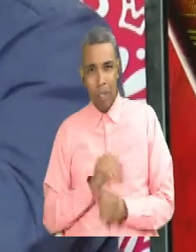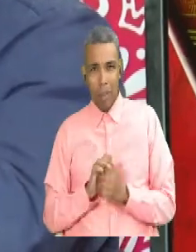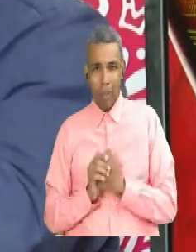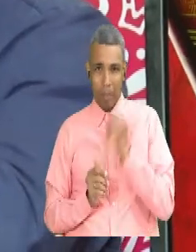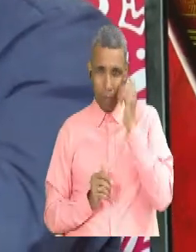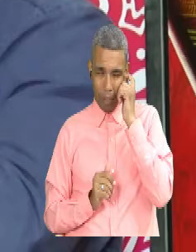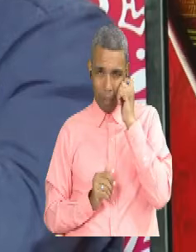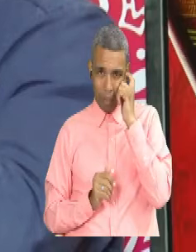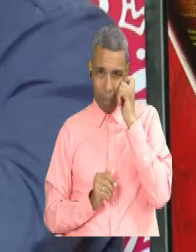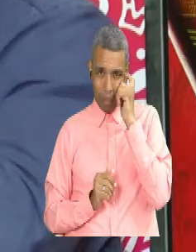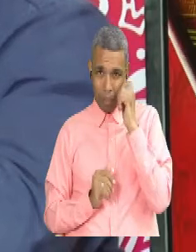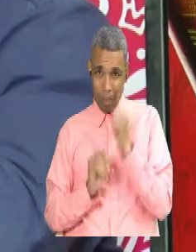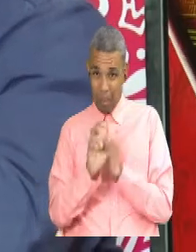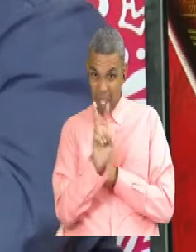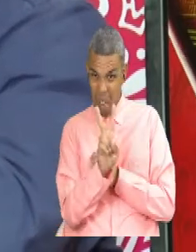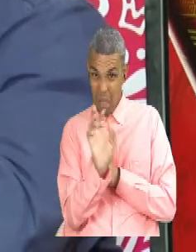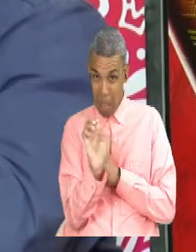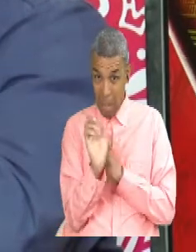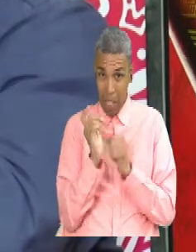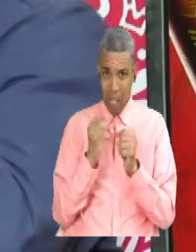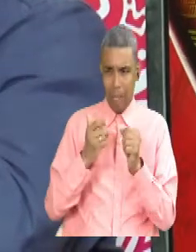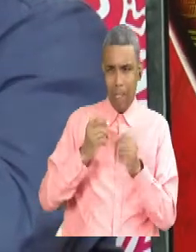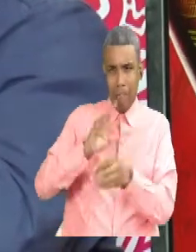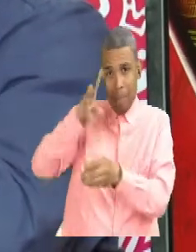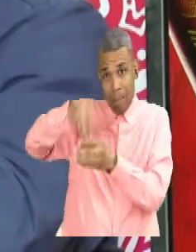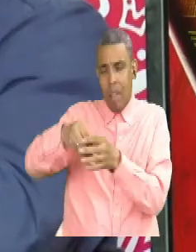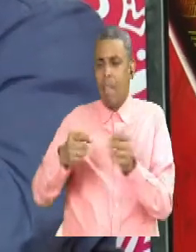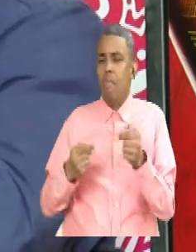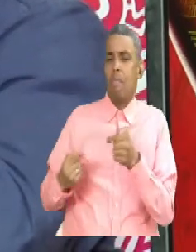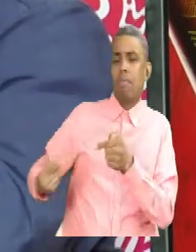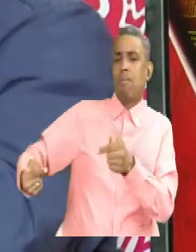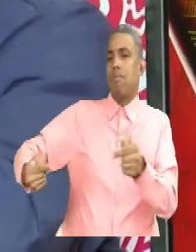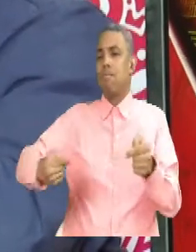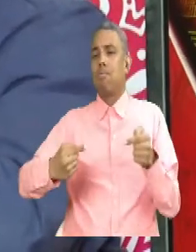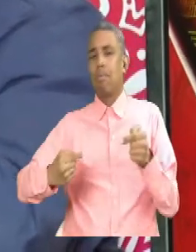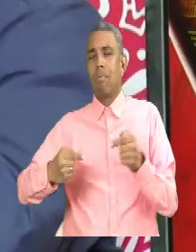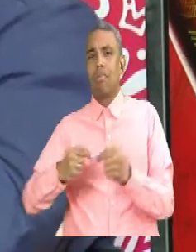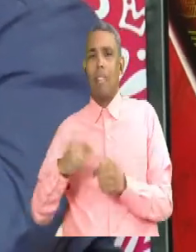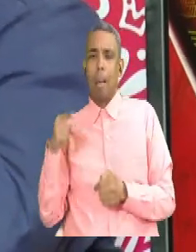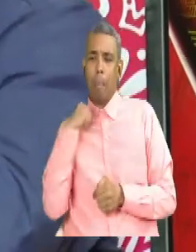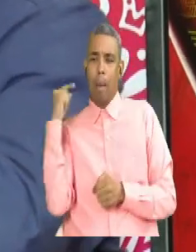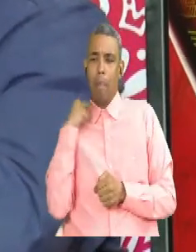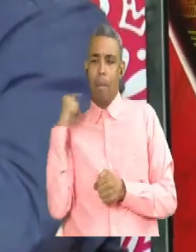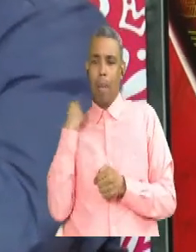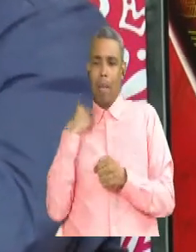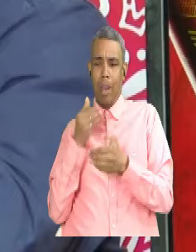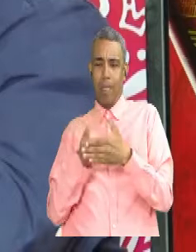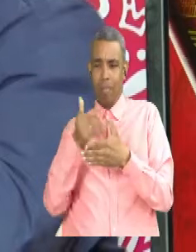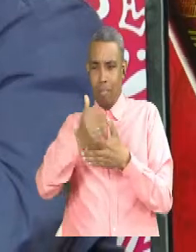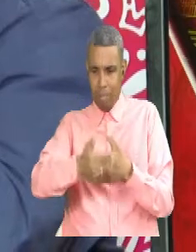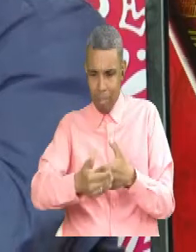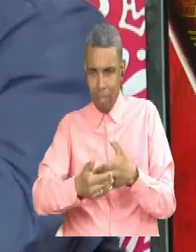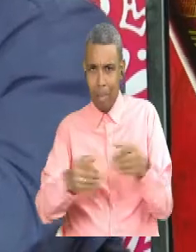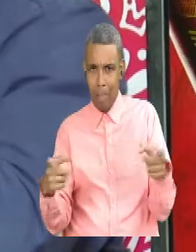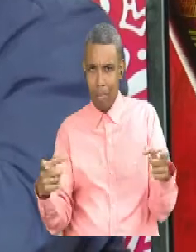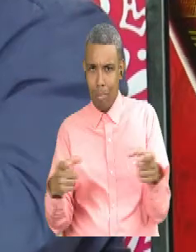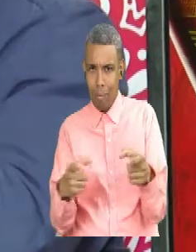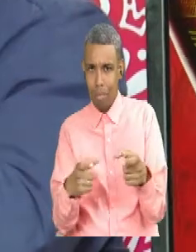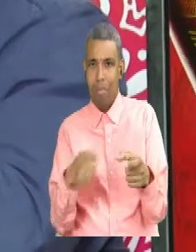año pasado también participé en el Paso César. En el Paso César de este año quedé de séptimo de